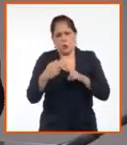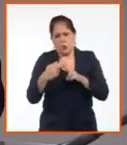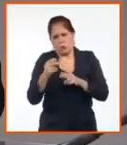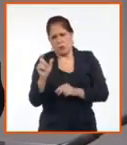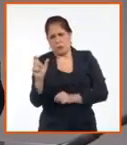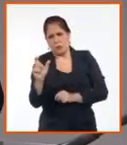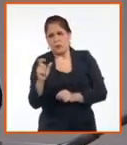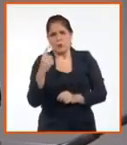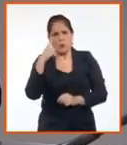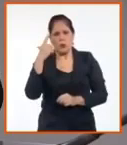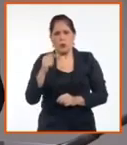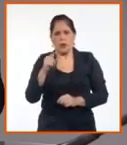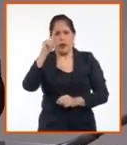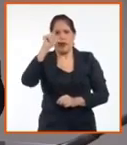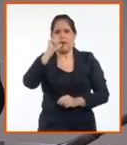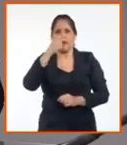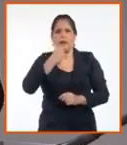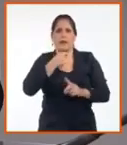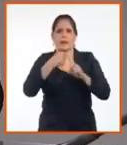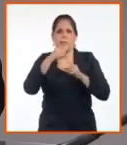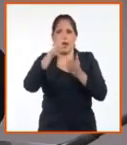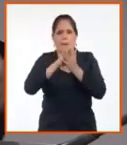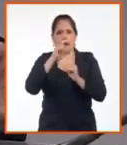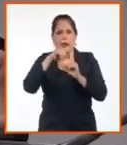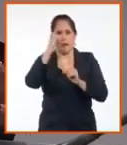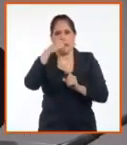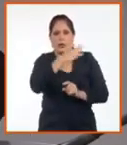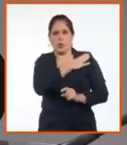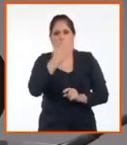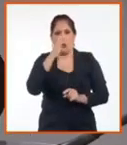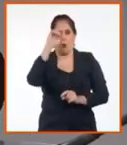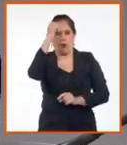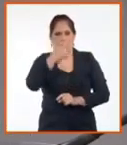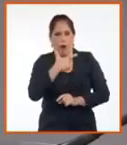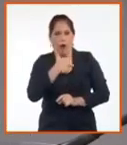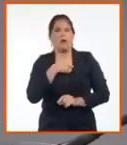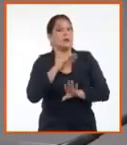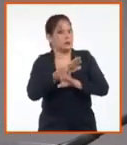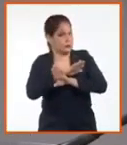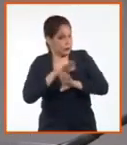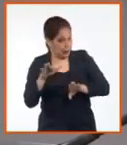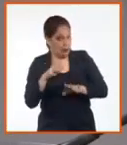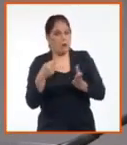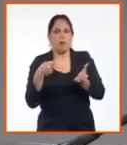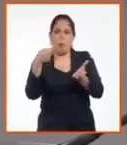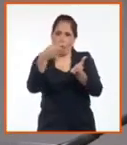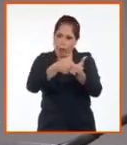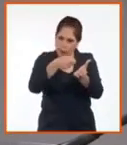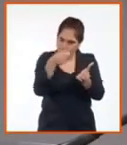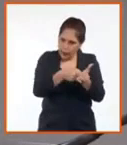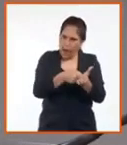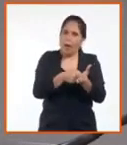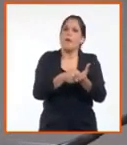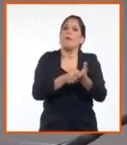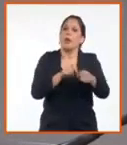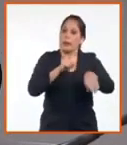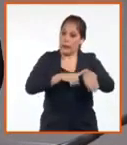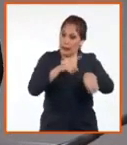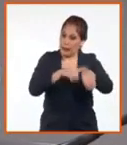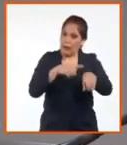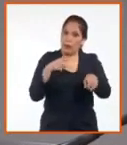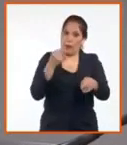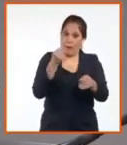de esa meta zonas que lo tuvimos los hace financió con suficiente tiempo el dinero le llevó al proveedor